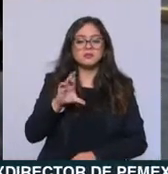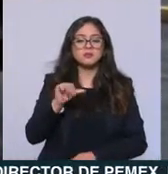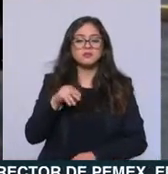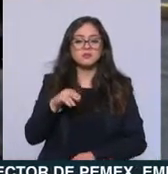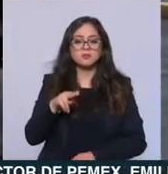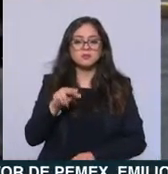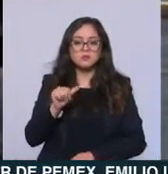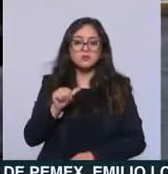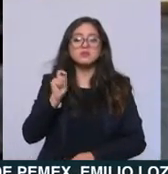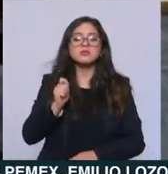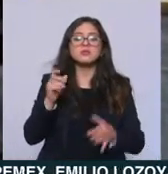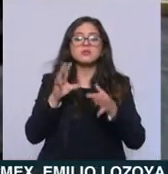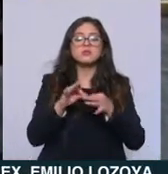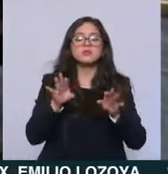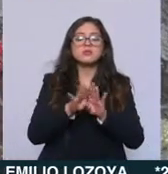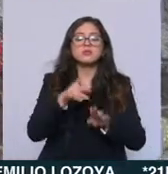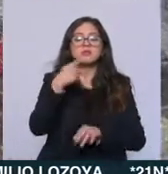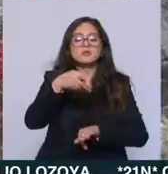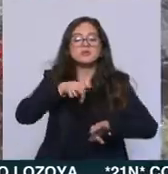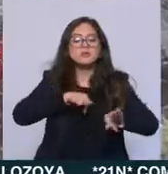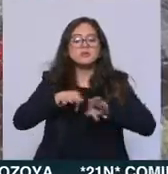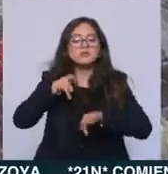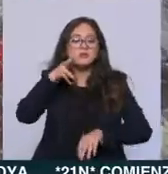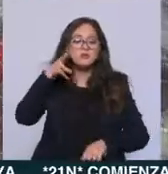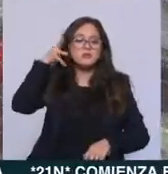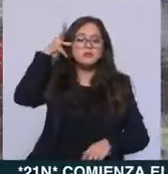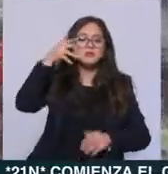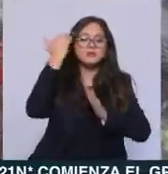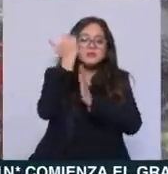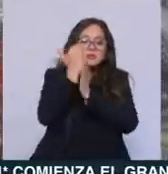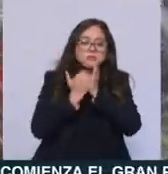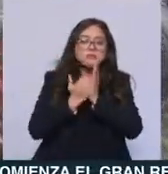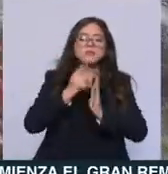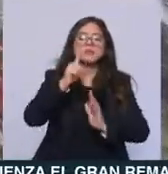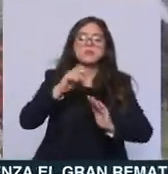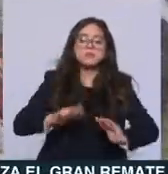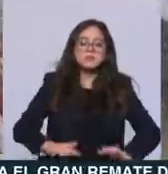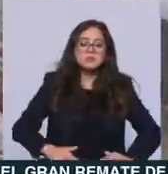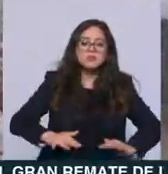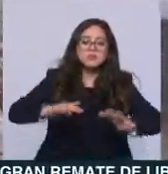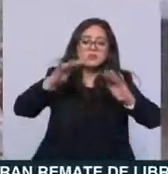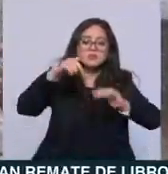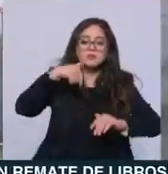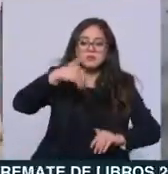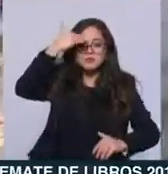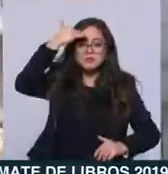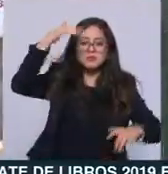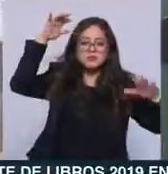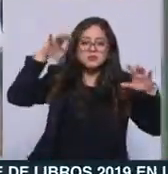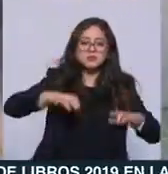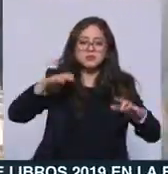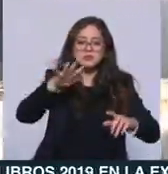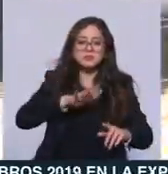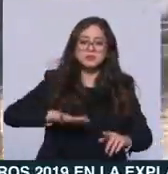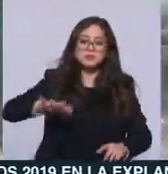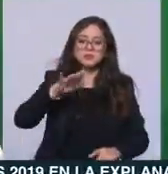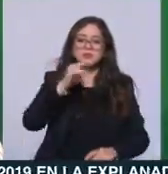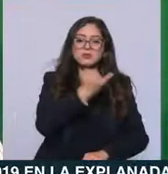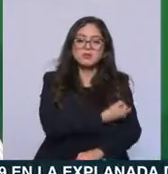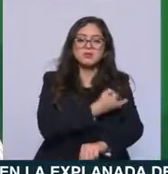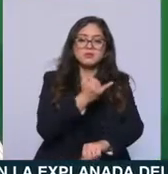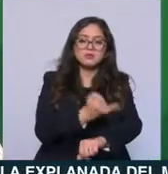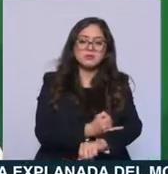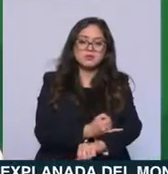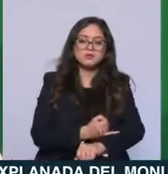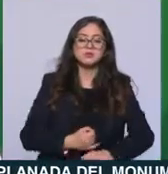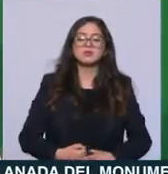a conocer los trabajos en curso y a futuro para mitigar el riesgo de inundaciones durante la temporada de lluvia en la alcaldía de Iztapalapa.